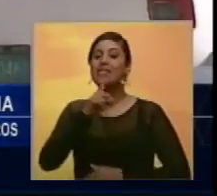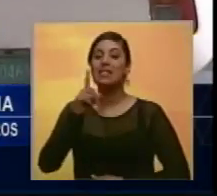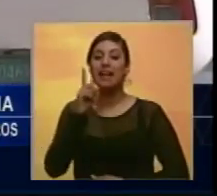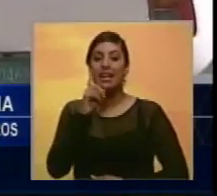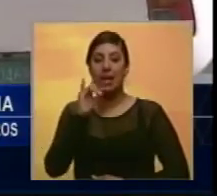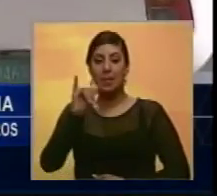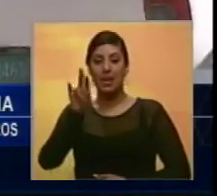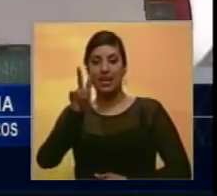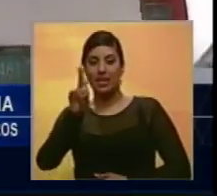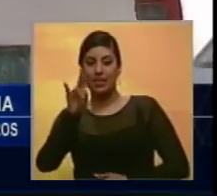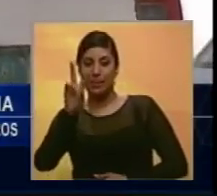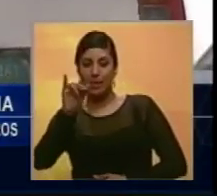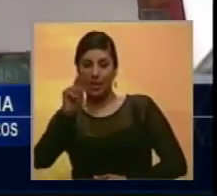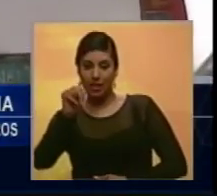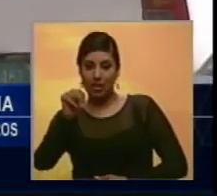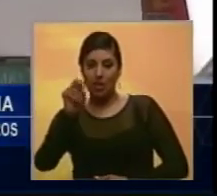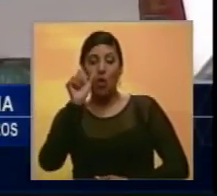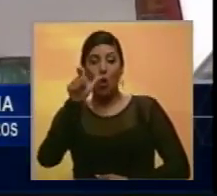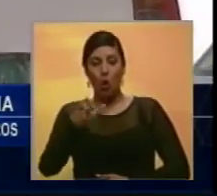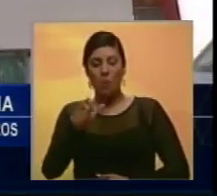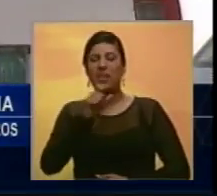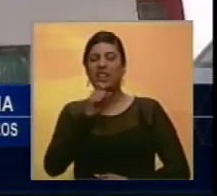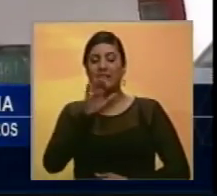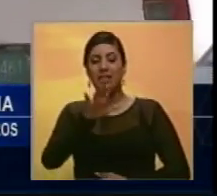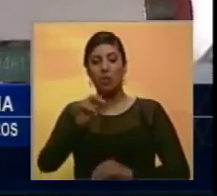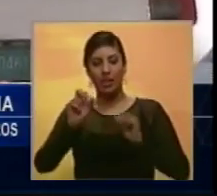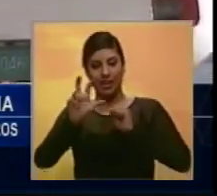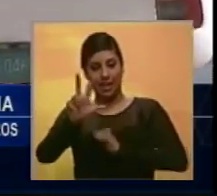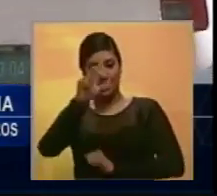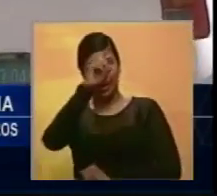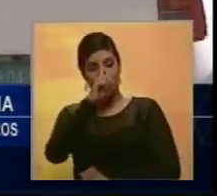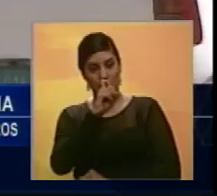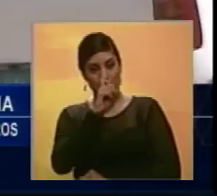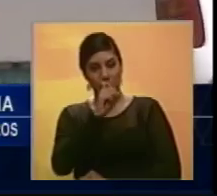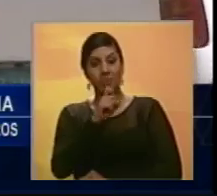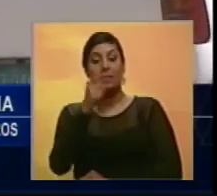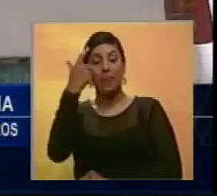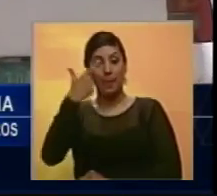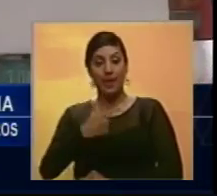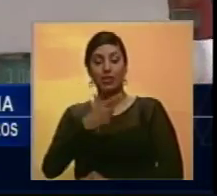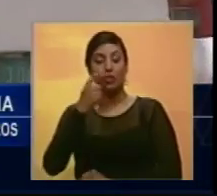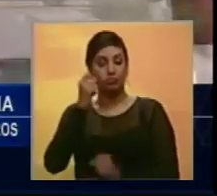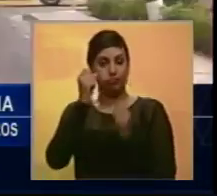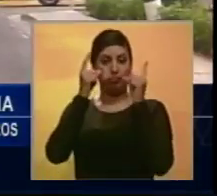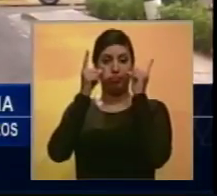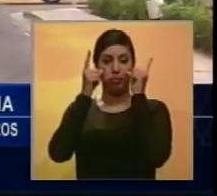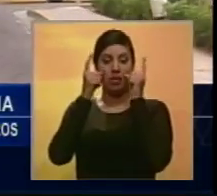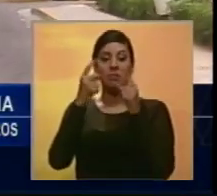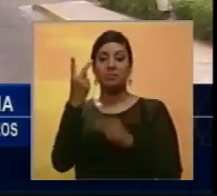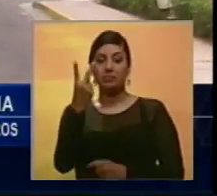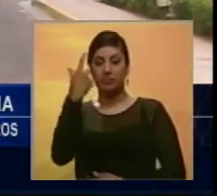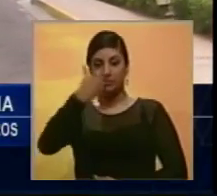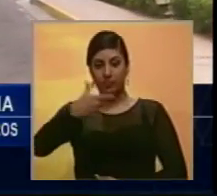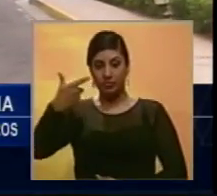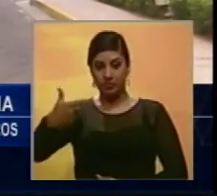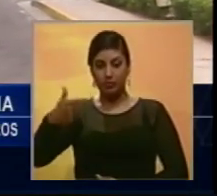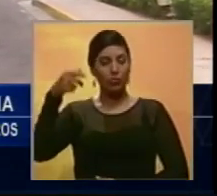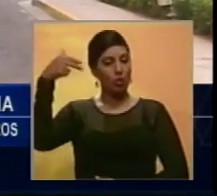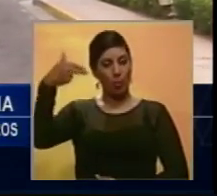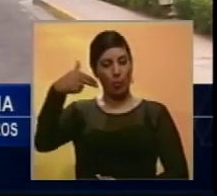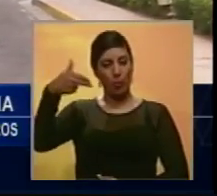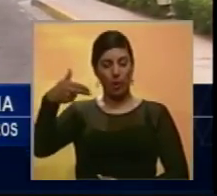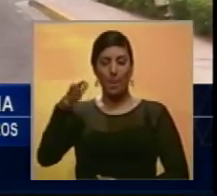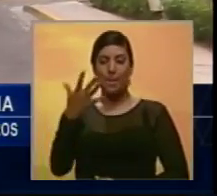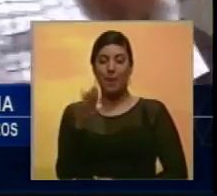como Irving Francisco Meleán Ortega, de 53 años de edad. La víctima fue sorprendida por un par de sujetos que le dispararon